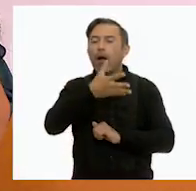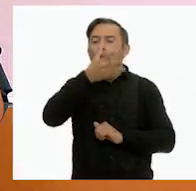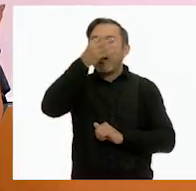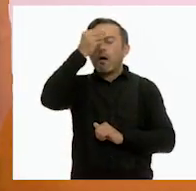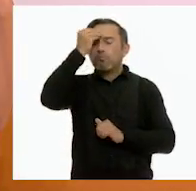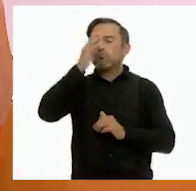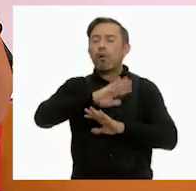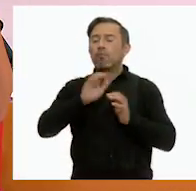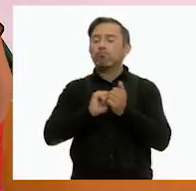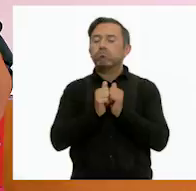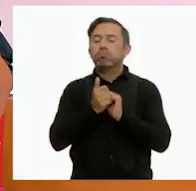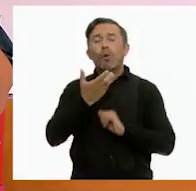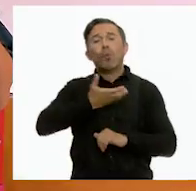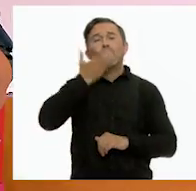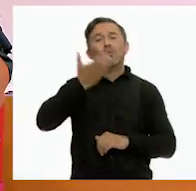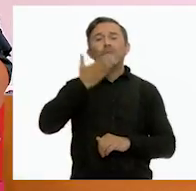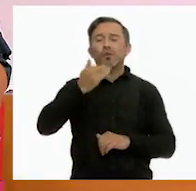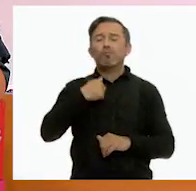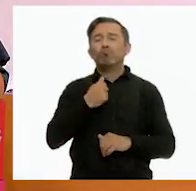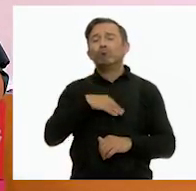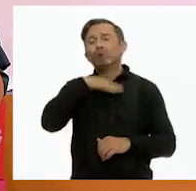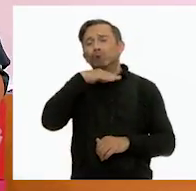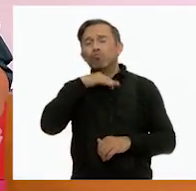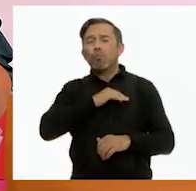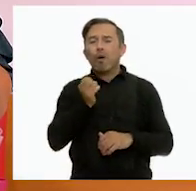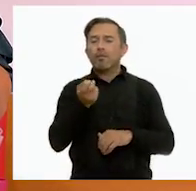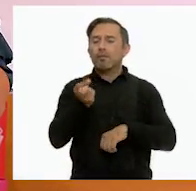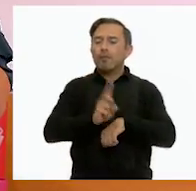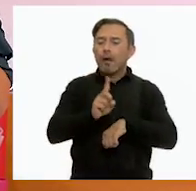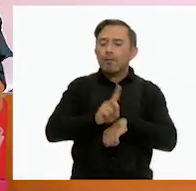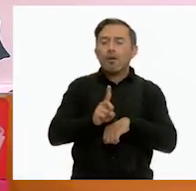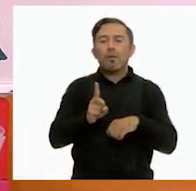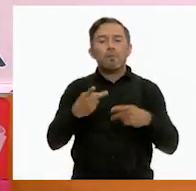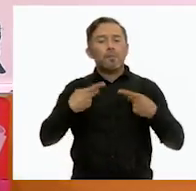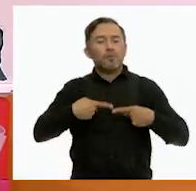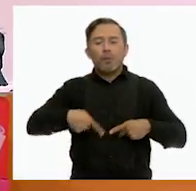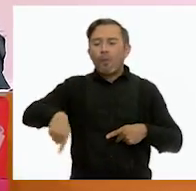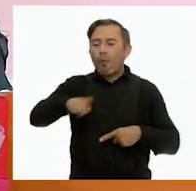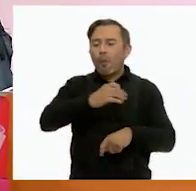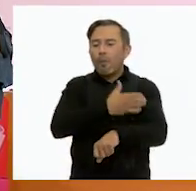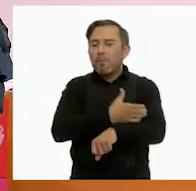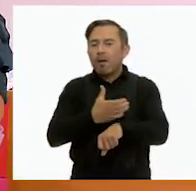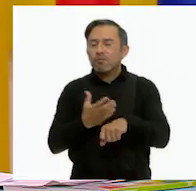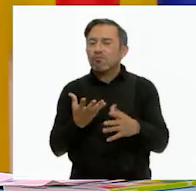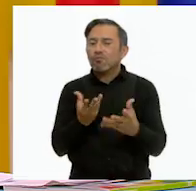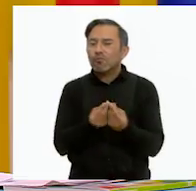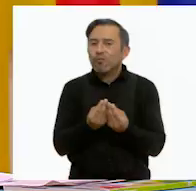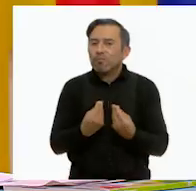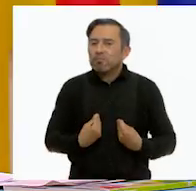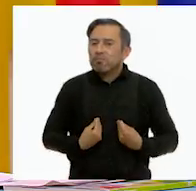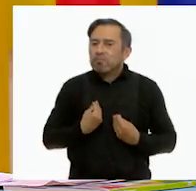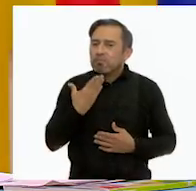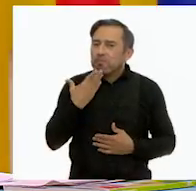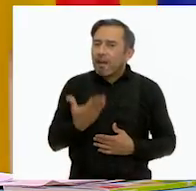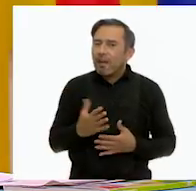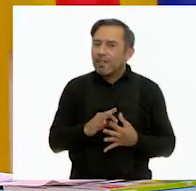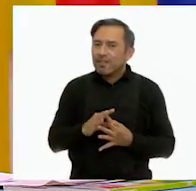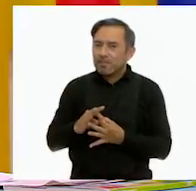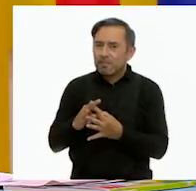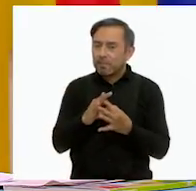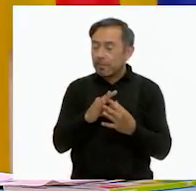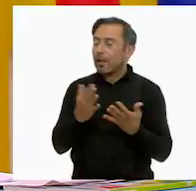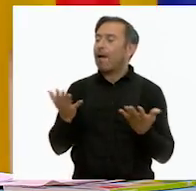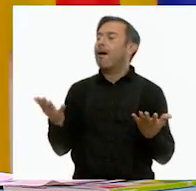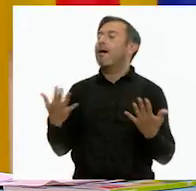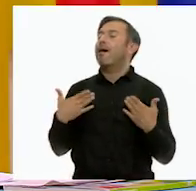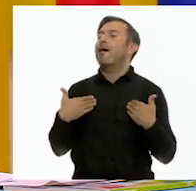y así todos los días vas a poder convivir sanamente con tus compañeros. Ya, entonces lo